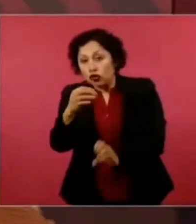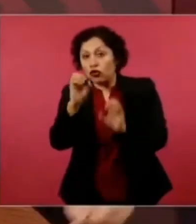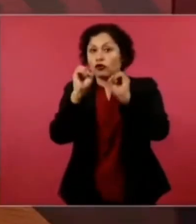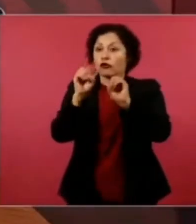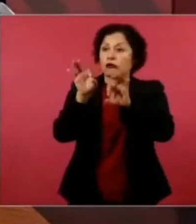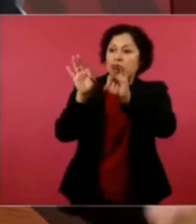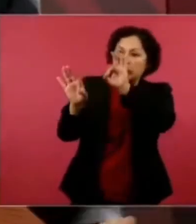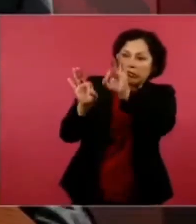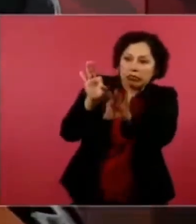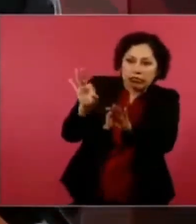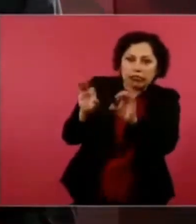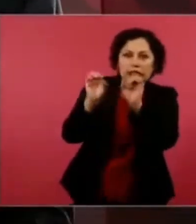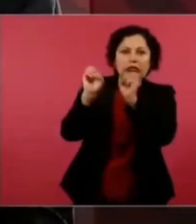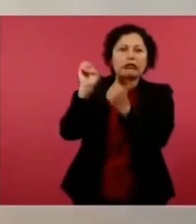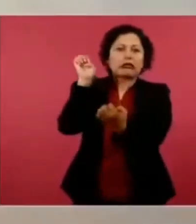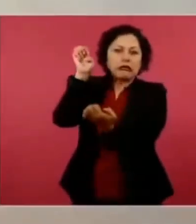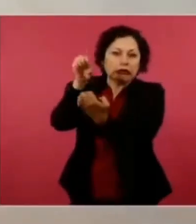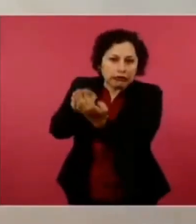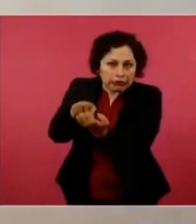del